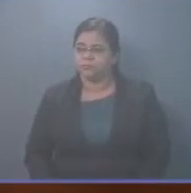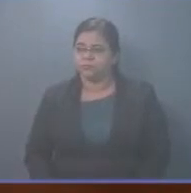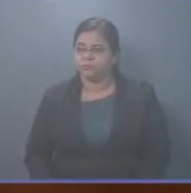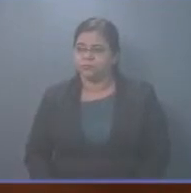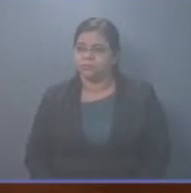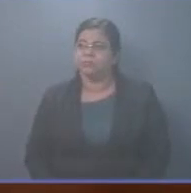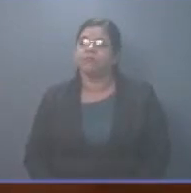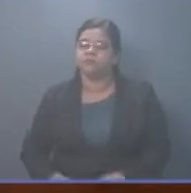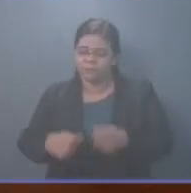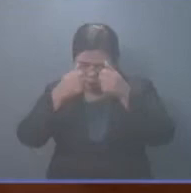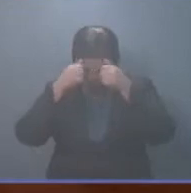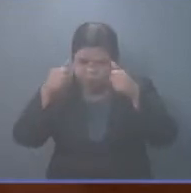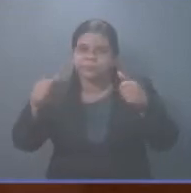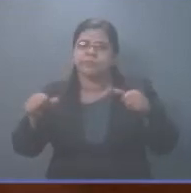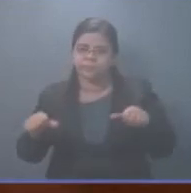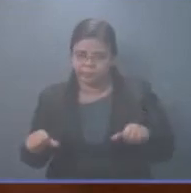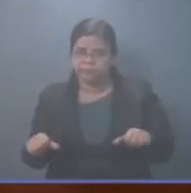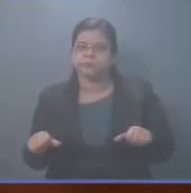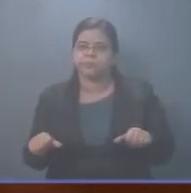Aprobado.